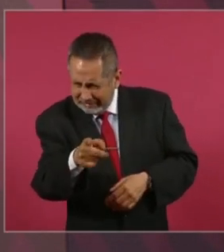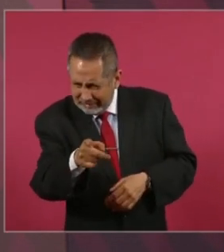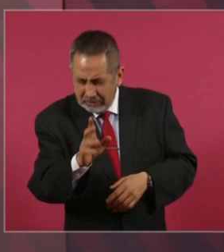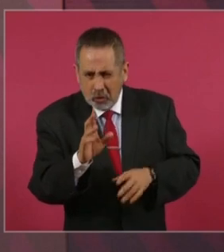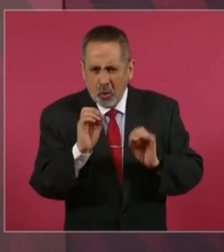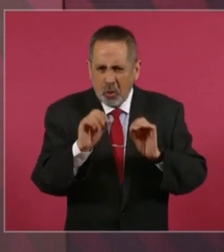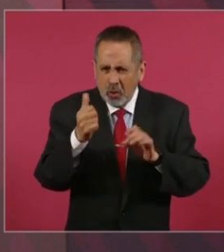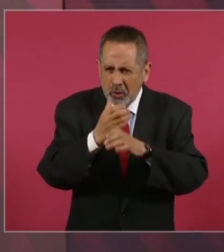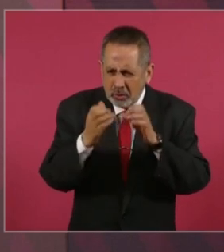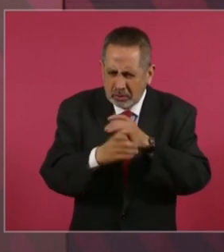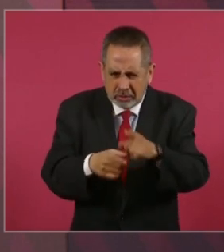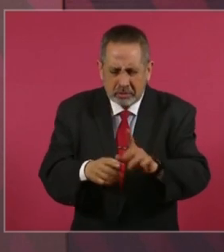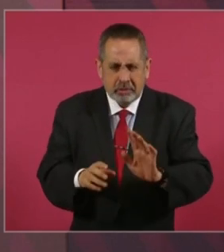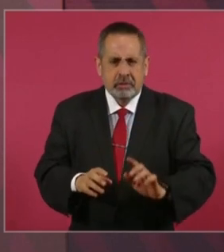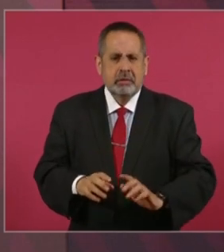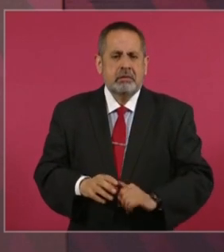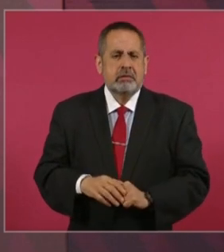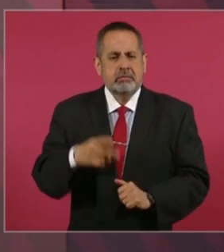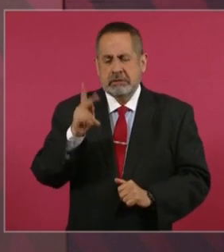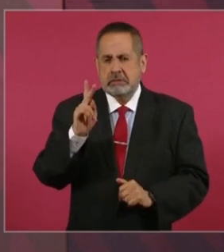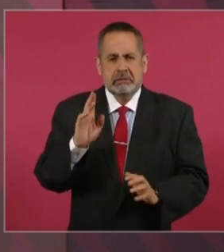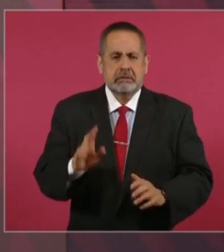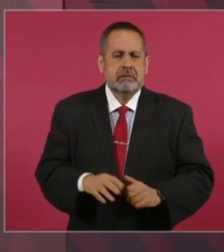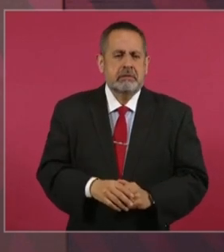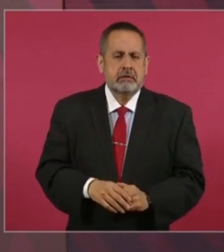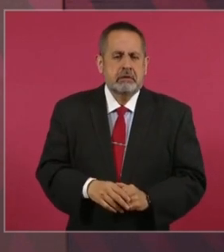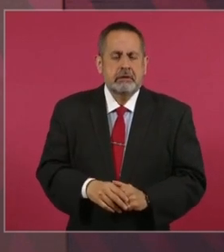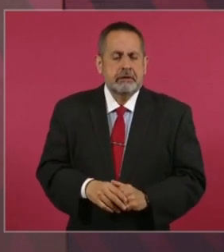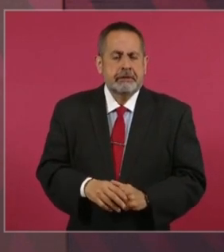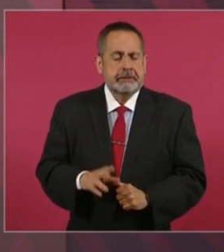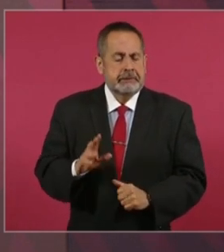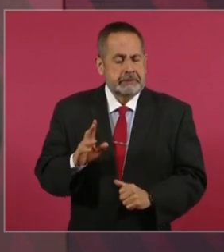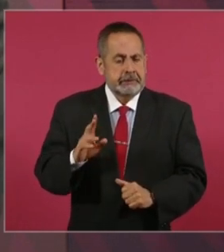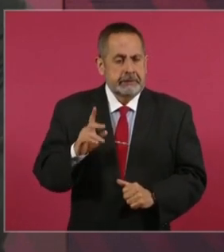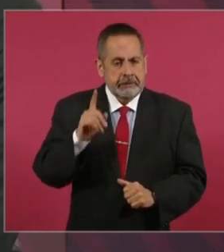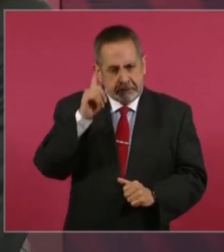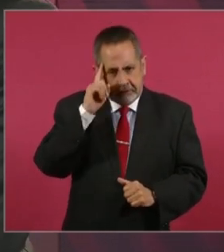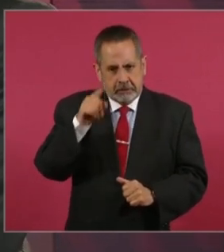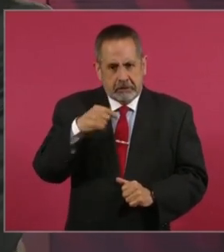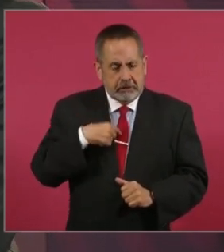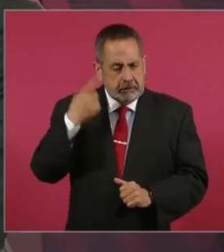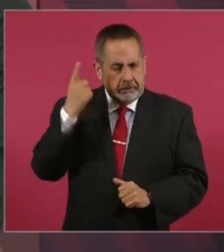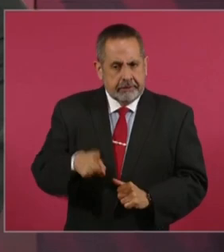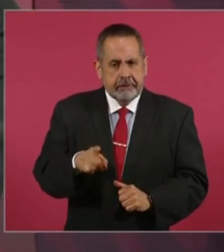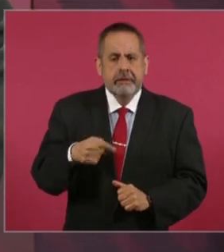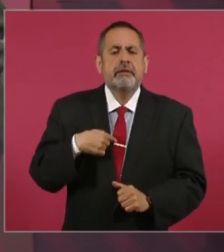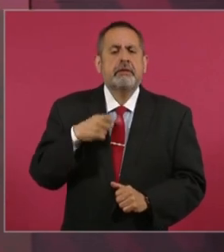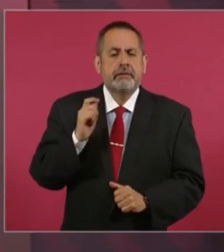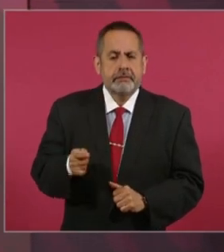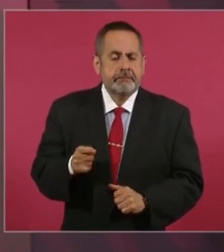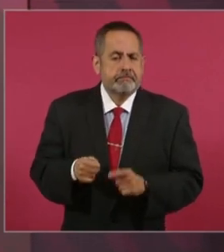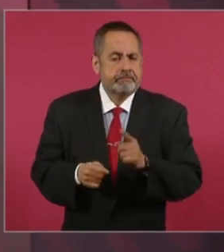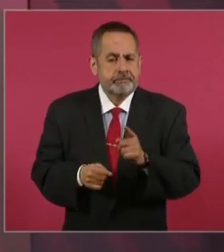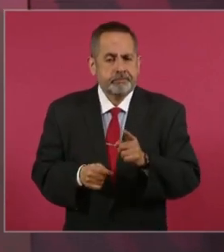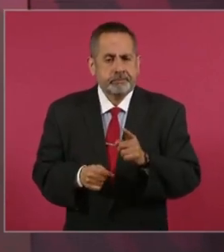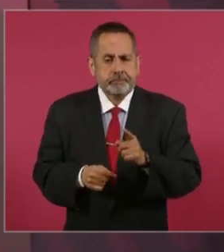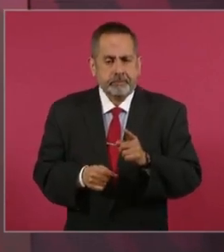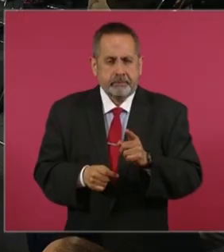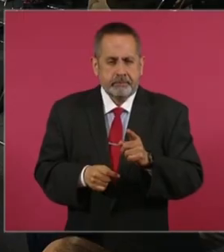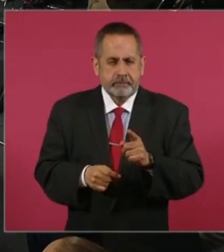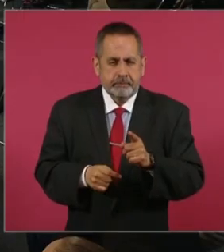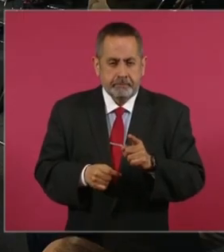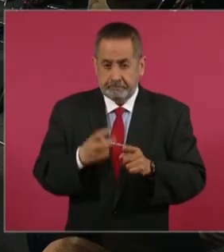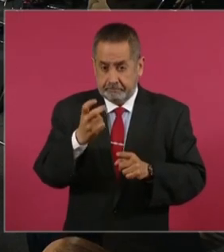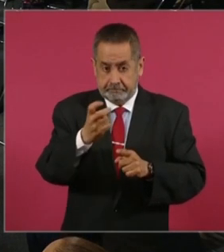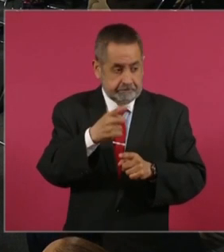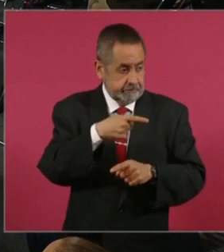caso u otro, pero la instrucción es que cuando nos